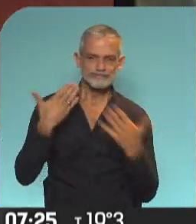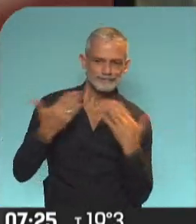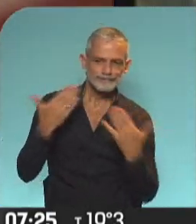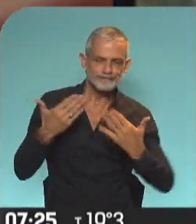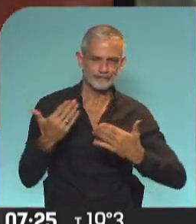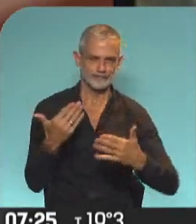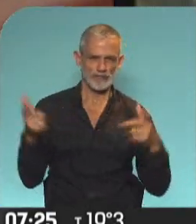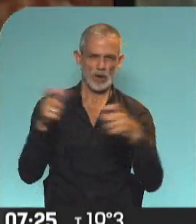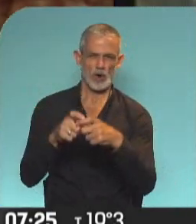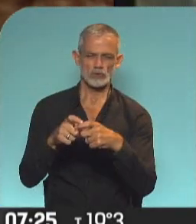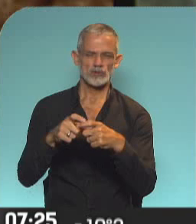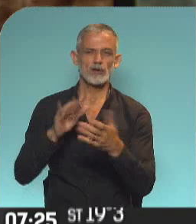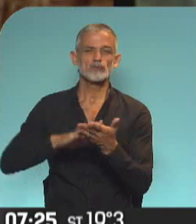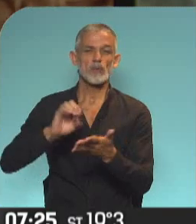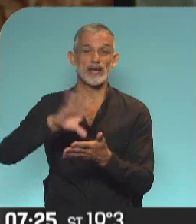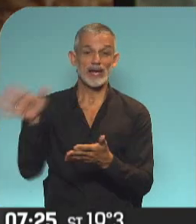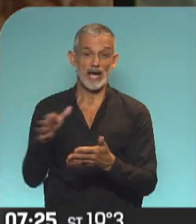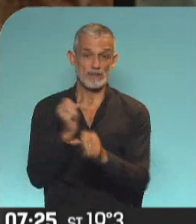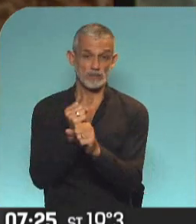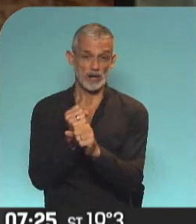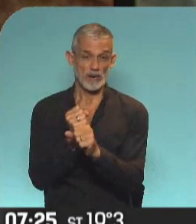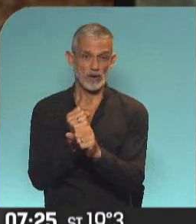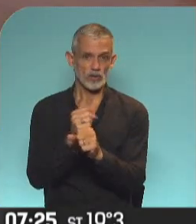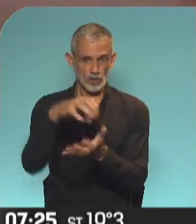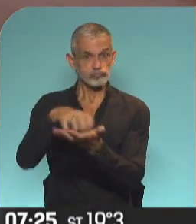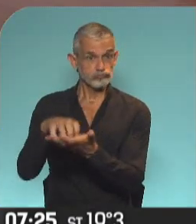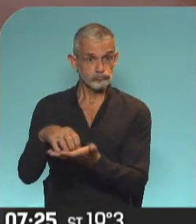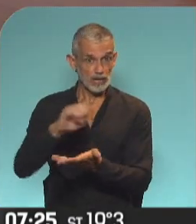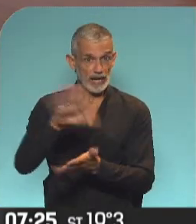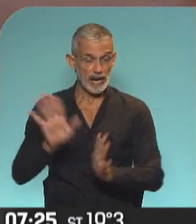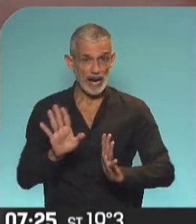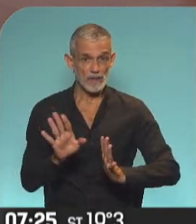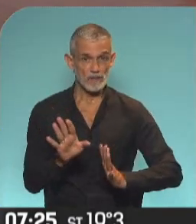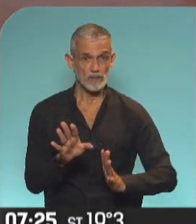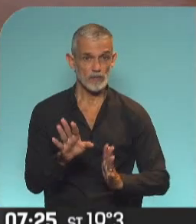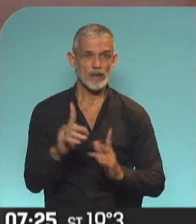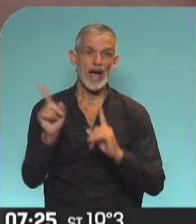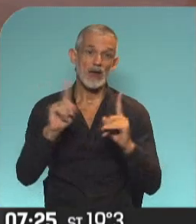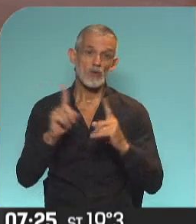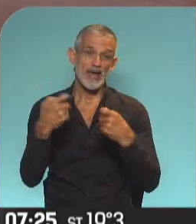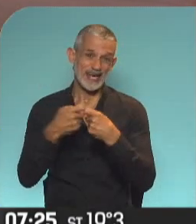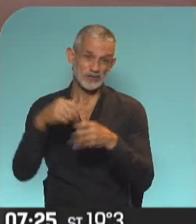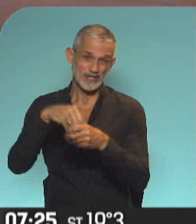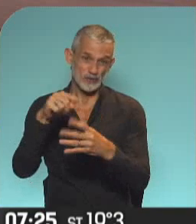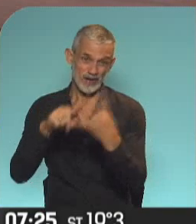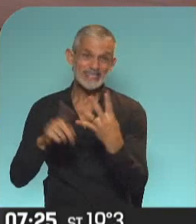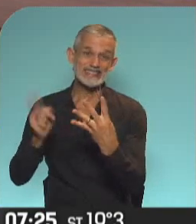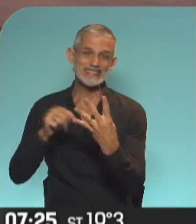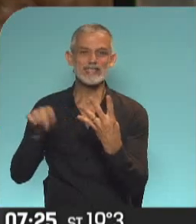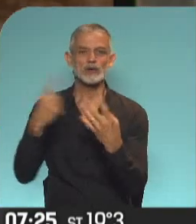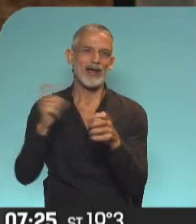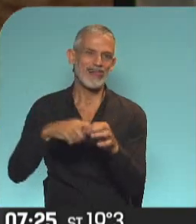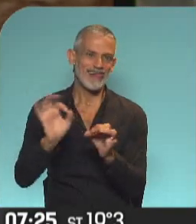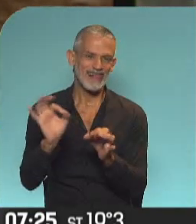es el Consejo Agroindustrial, son entidades también agropecuarias, pero que están algunas de la mesa de enlace, otras que no,